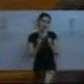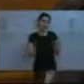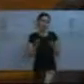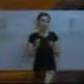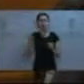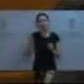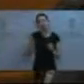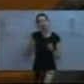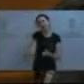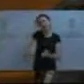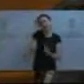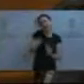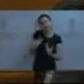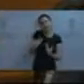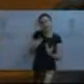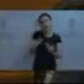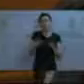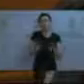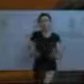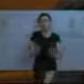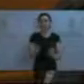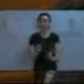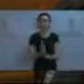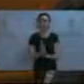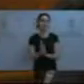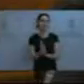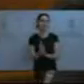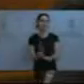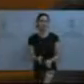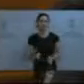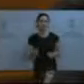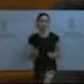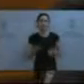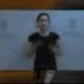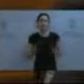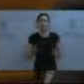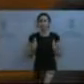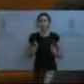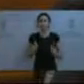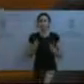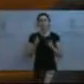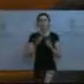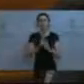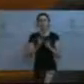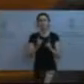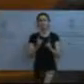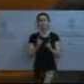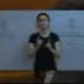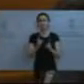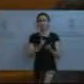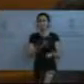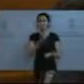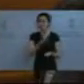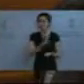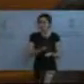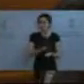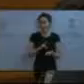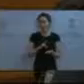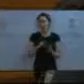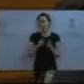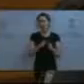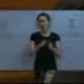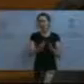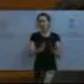otra. Pero lo cierto es que el transporte sanitario en el oriente de Asturias, en el área